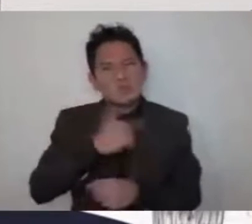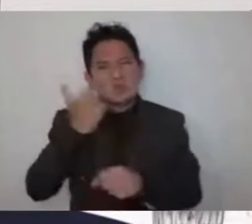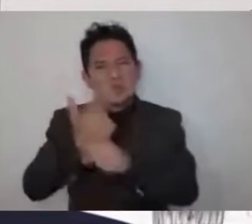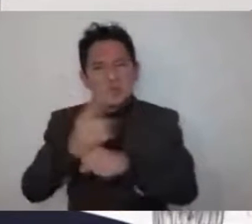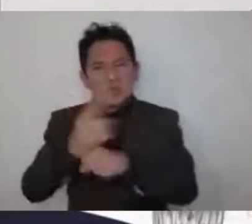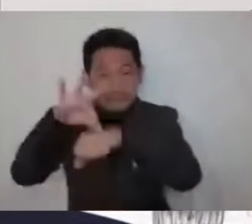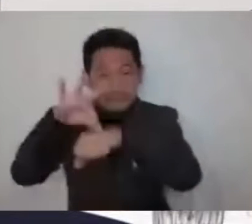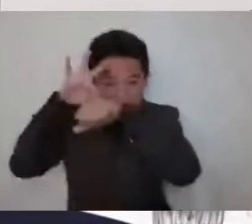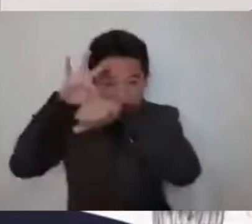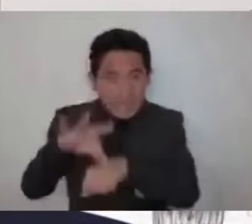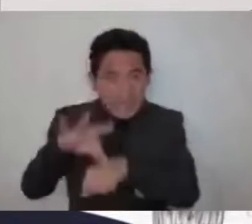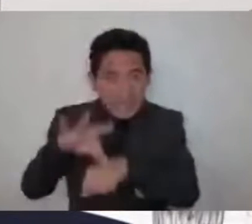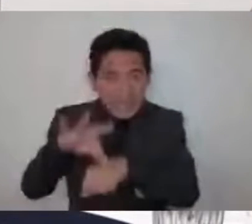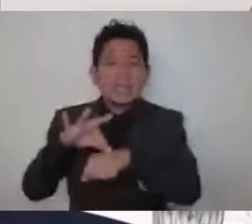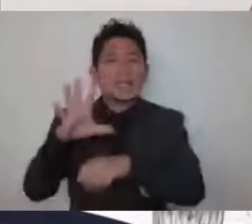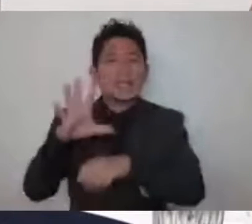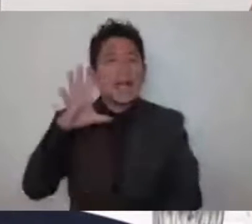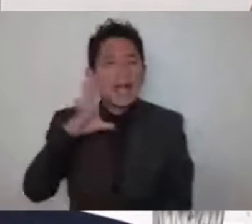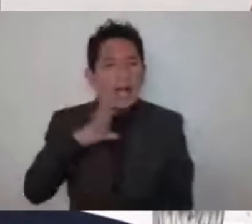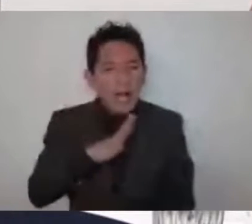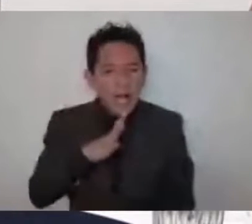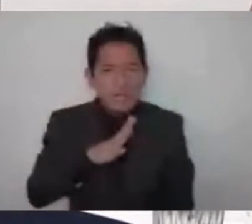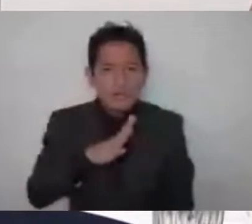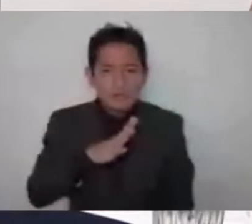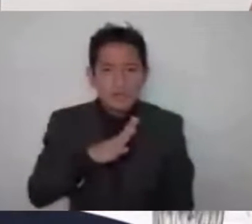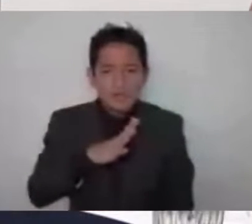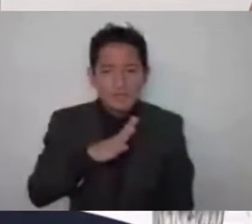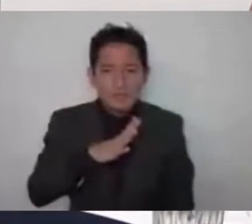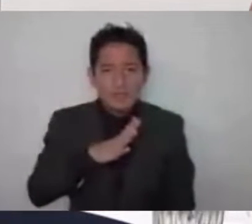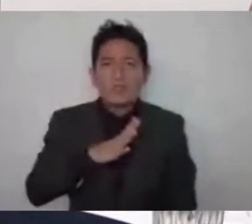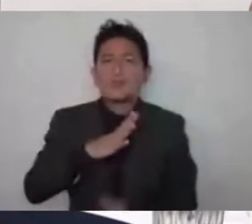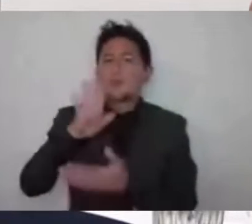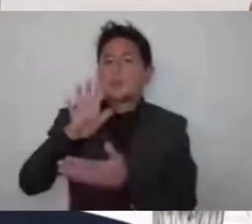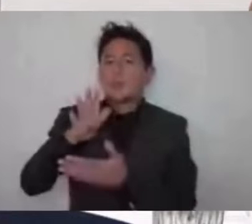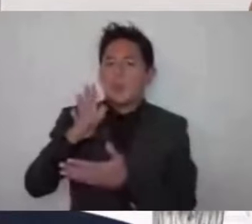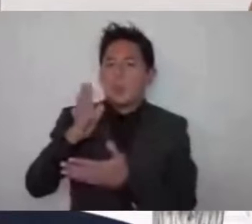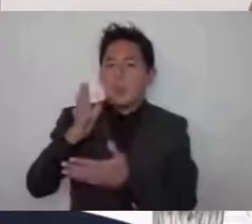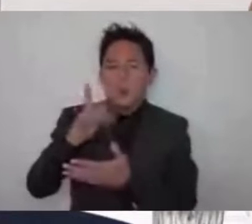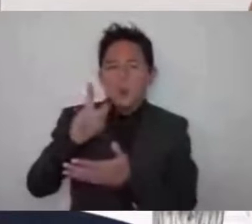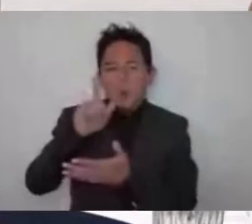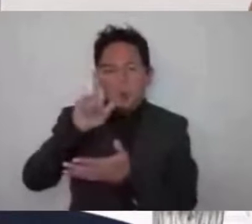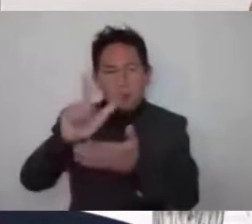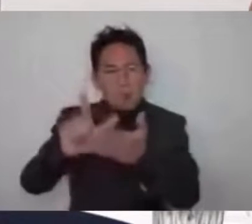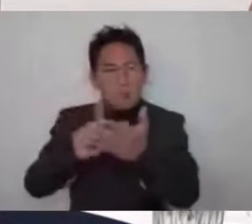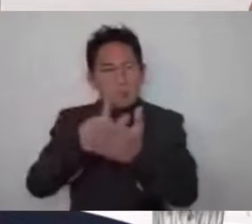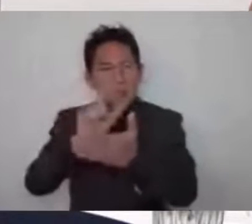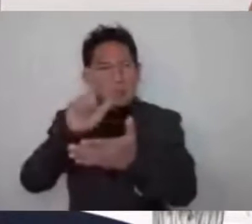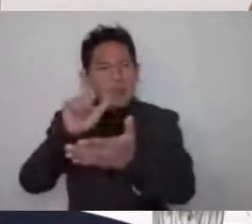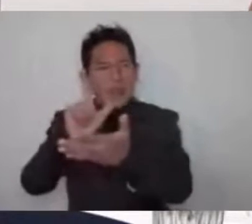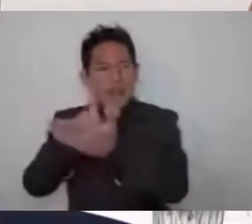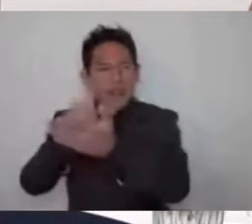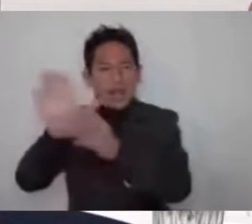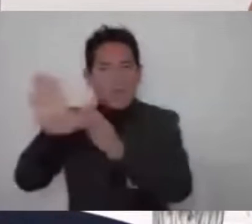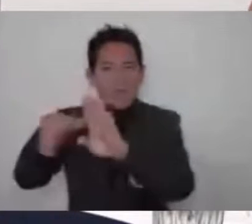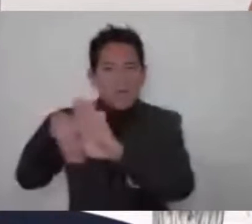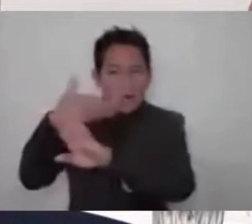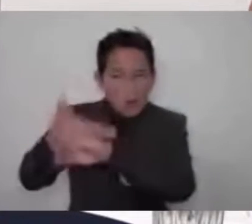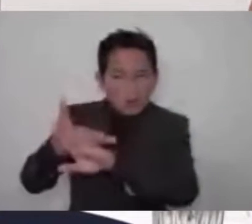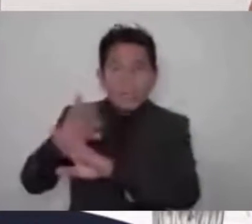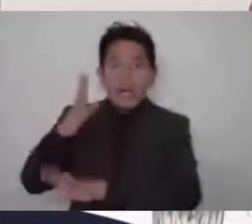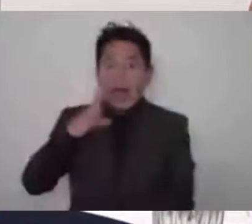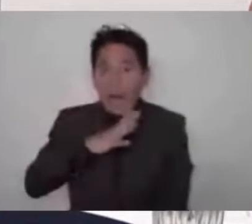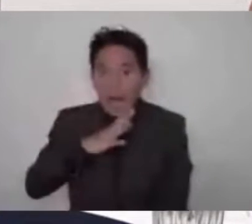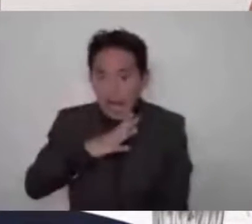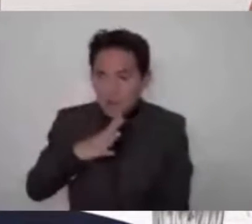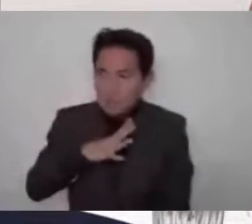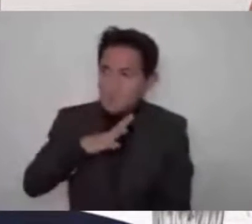ilegal tampoco queda completamente claro todo lo que se debería eh dictar o resolver en